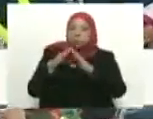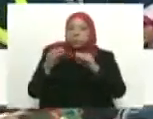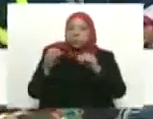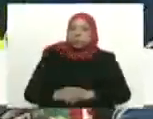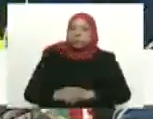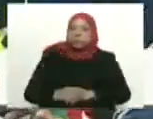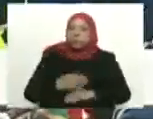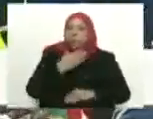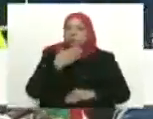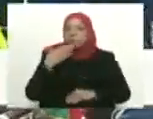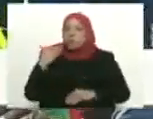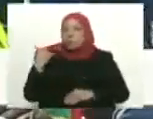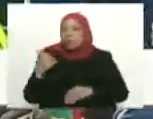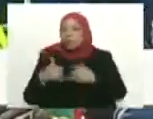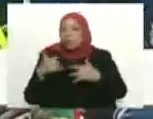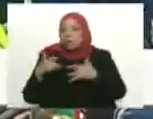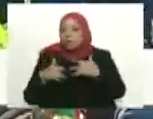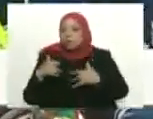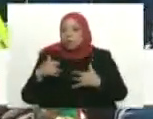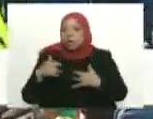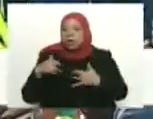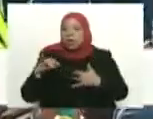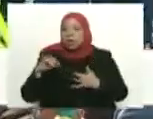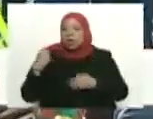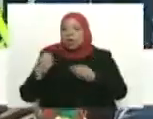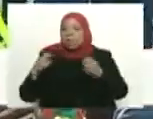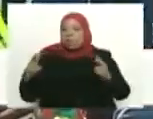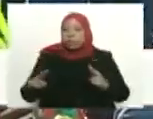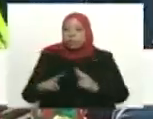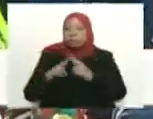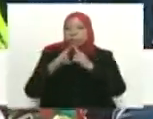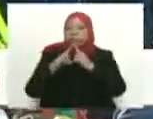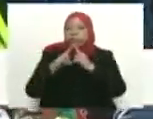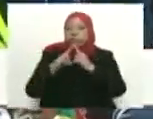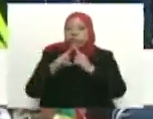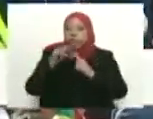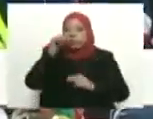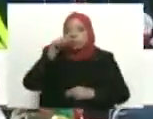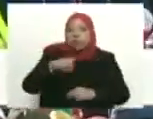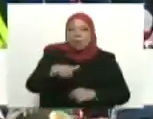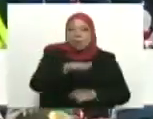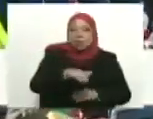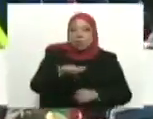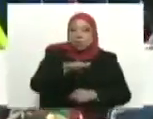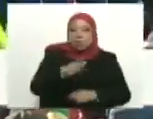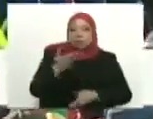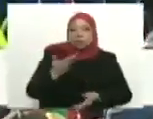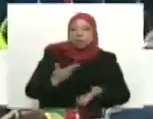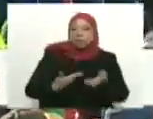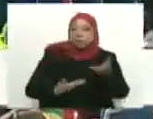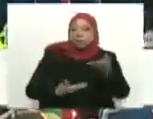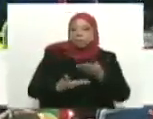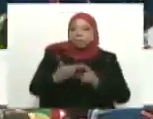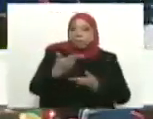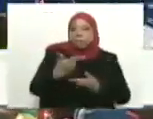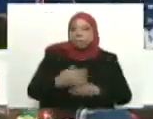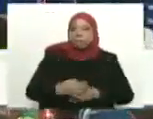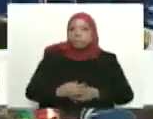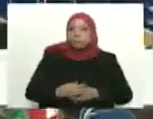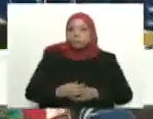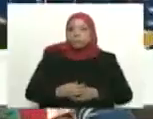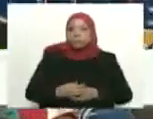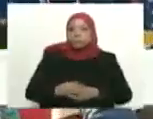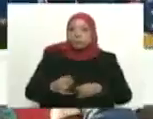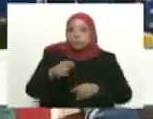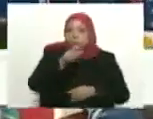yo le decía, es el contacto con la gente. Que la gente se acerca, que la gente empuja,